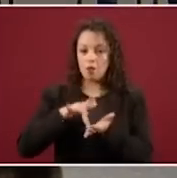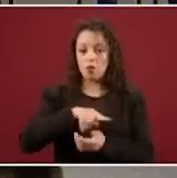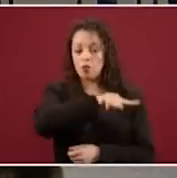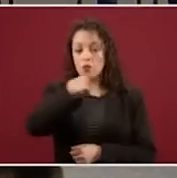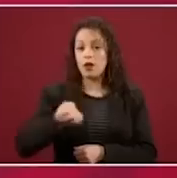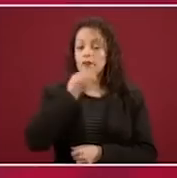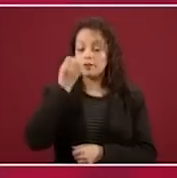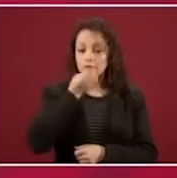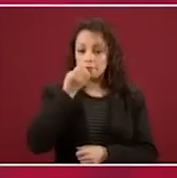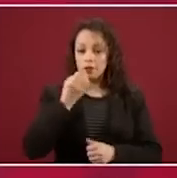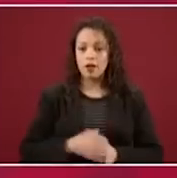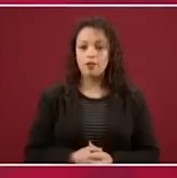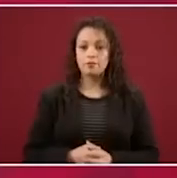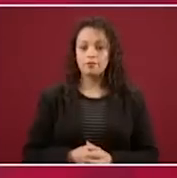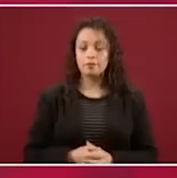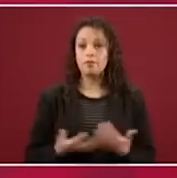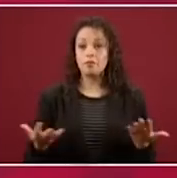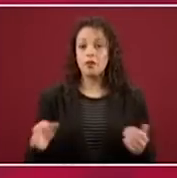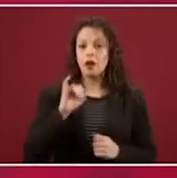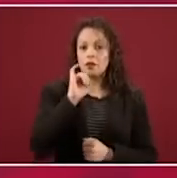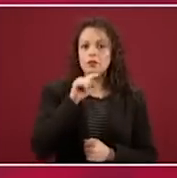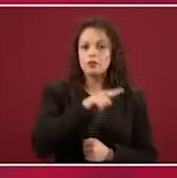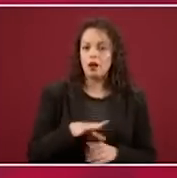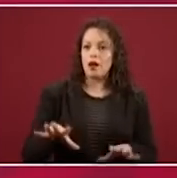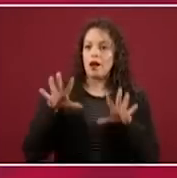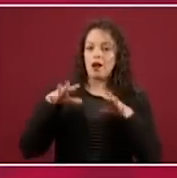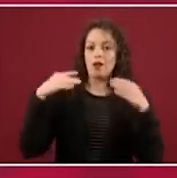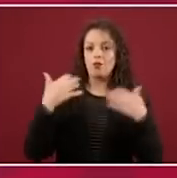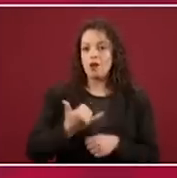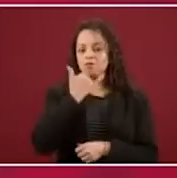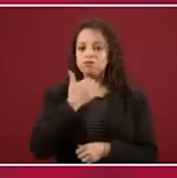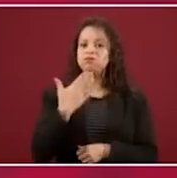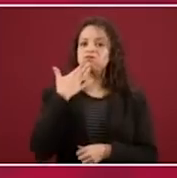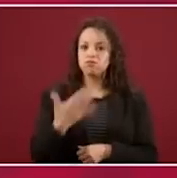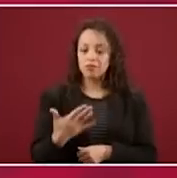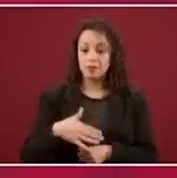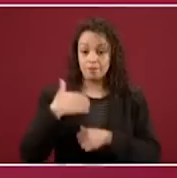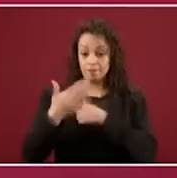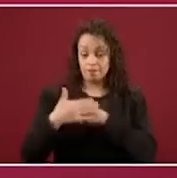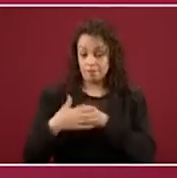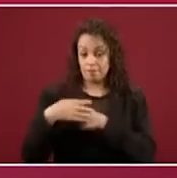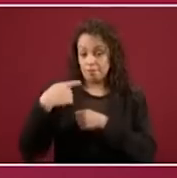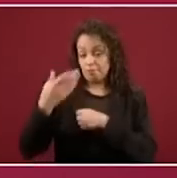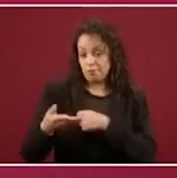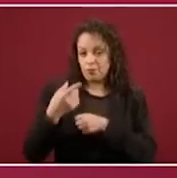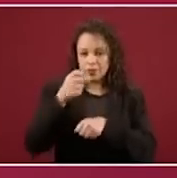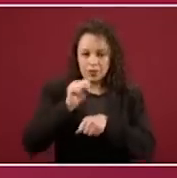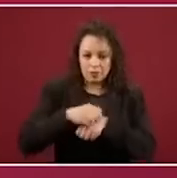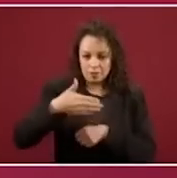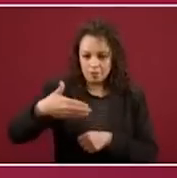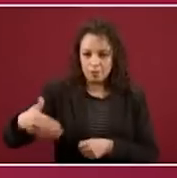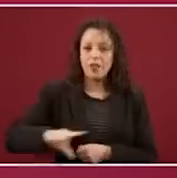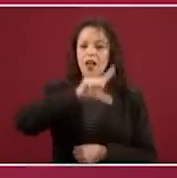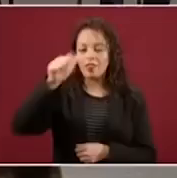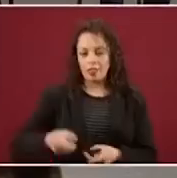Y hemos recibido una magnífica impresión, y en unas semanas se va a dar a conocer este programa para apoyo